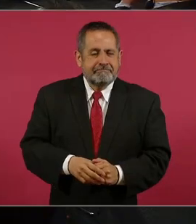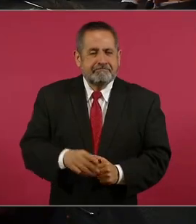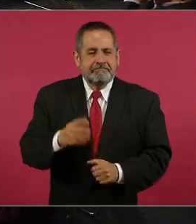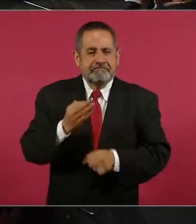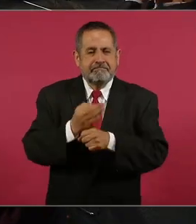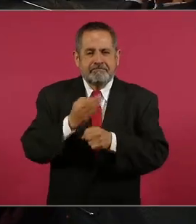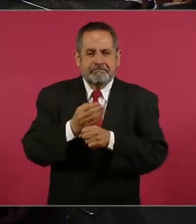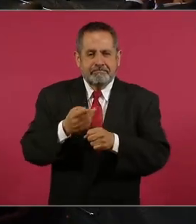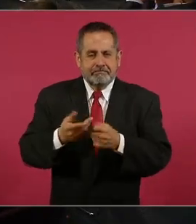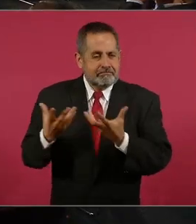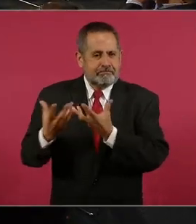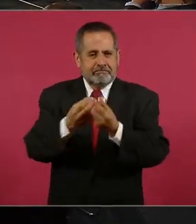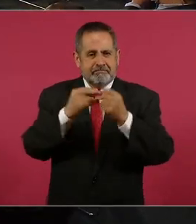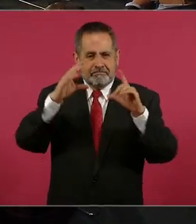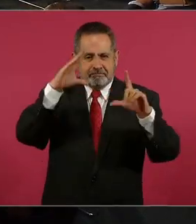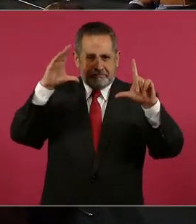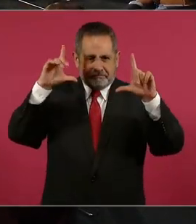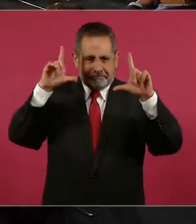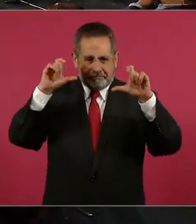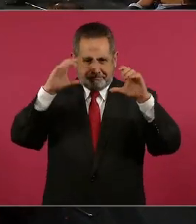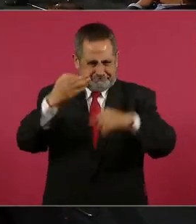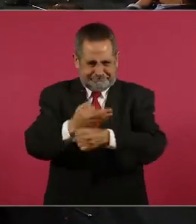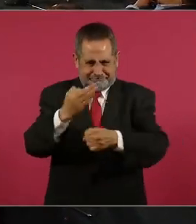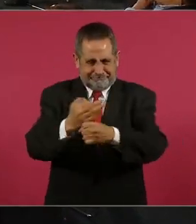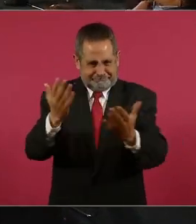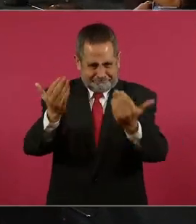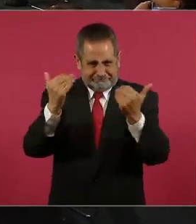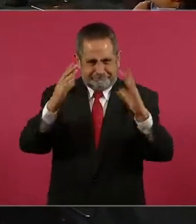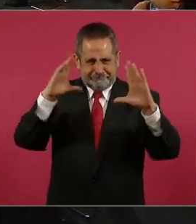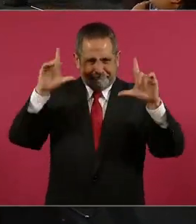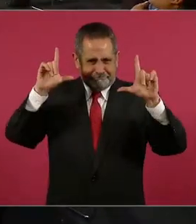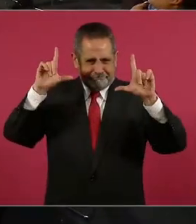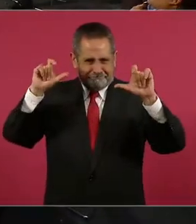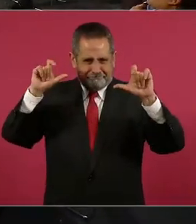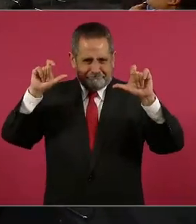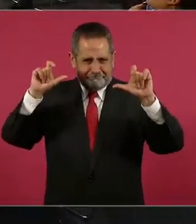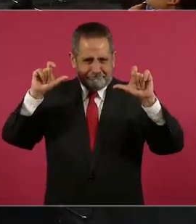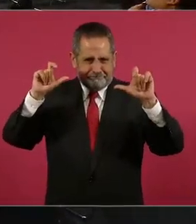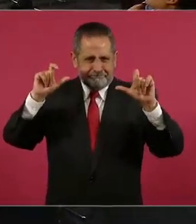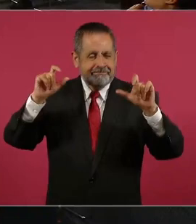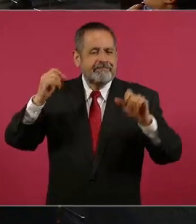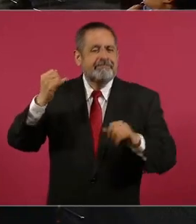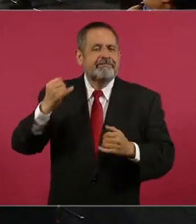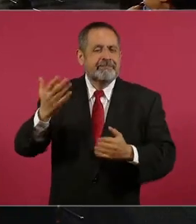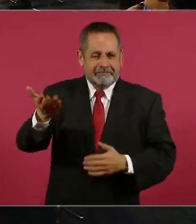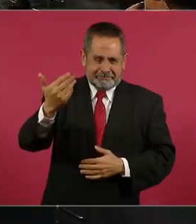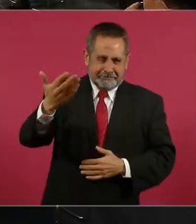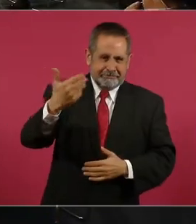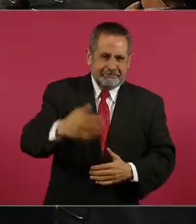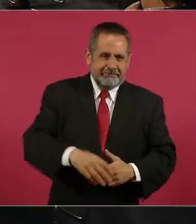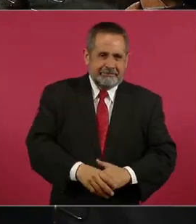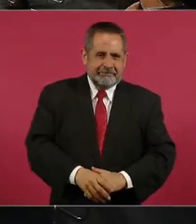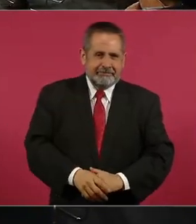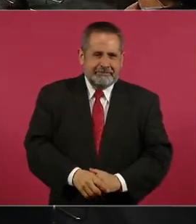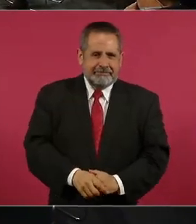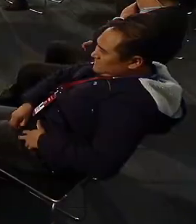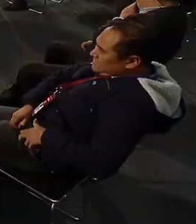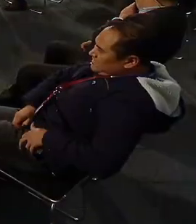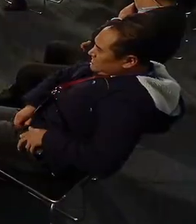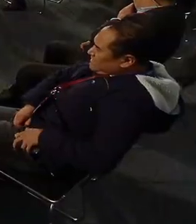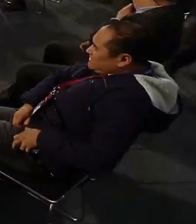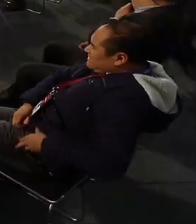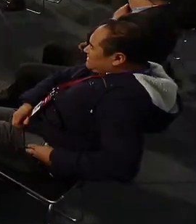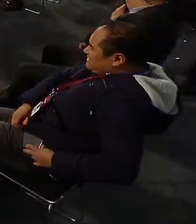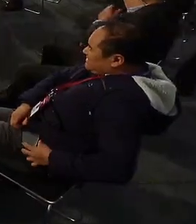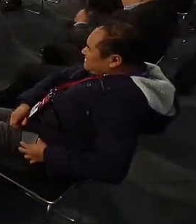Vamos a la foto, ¿no? Ahora, aquí. Los que, como decía Zapata, los que no tengan miedo, que pasen a